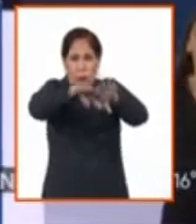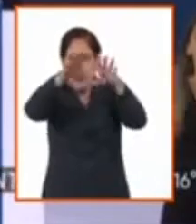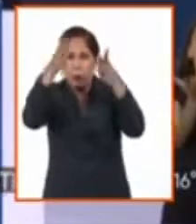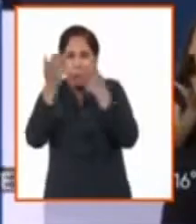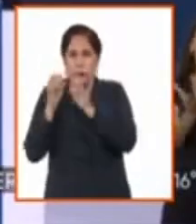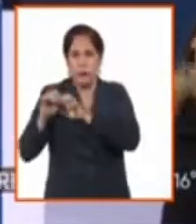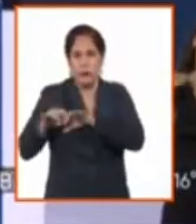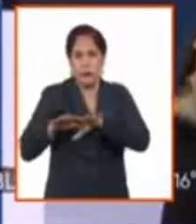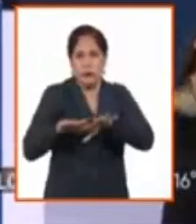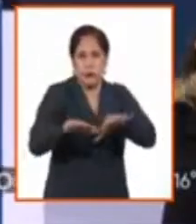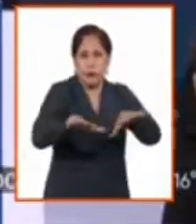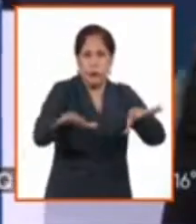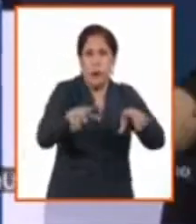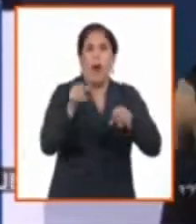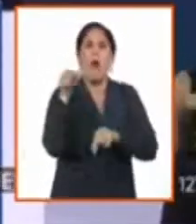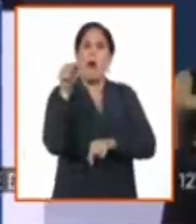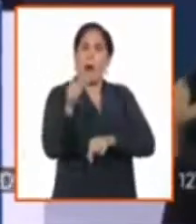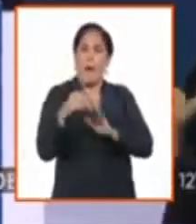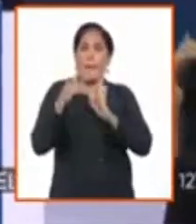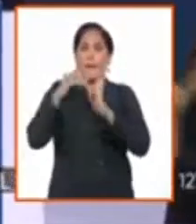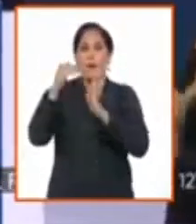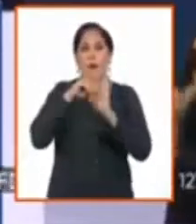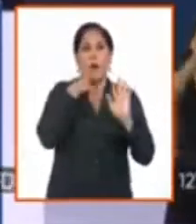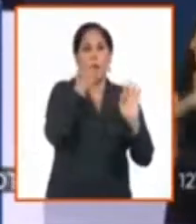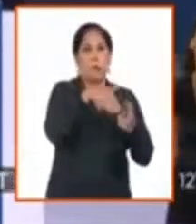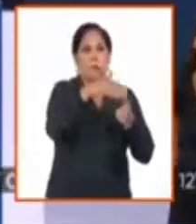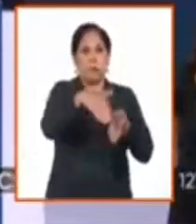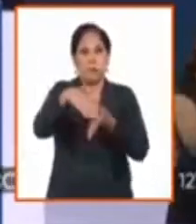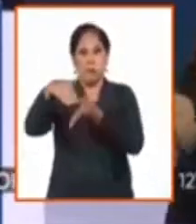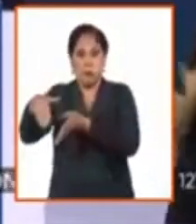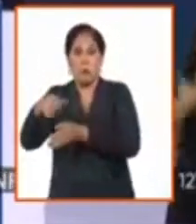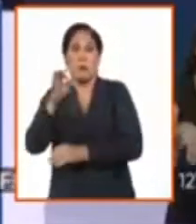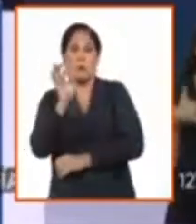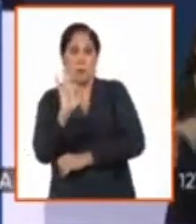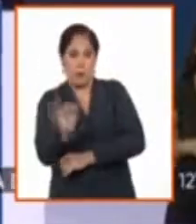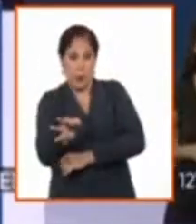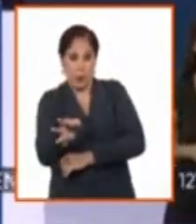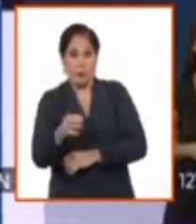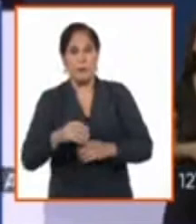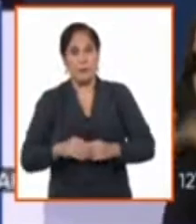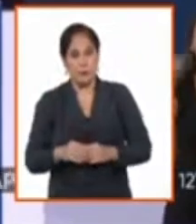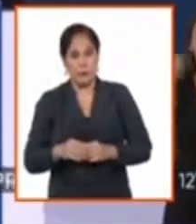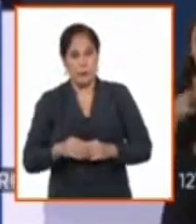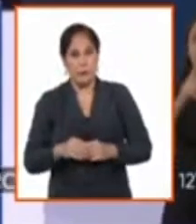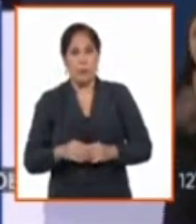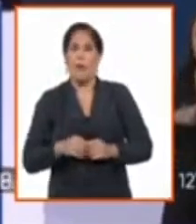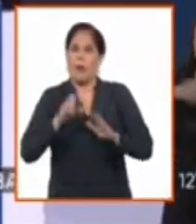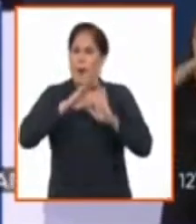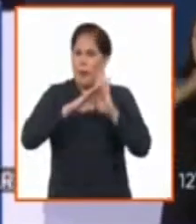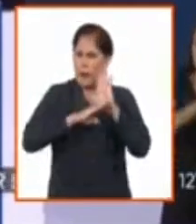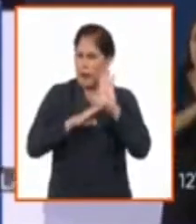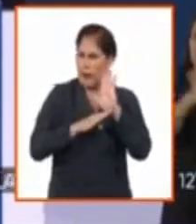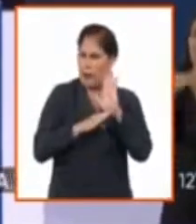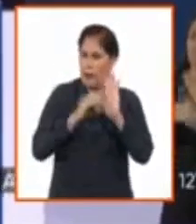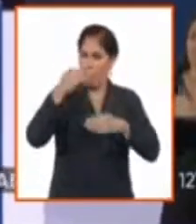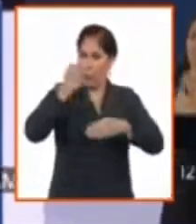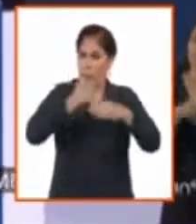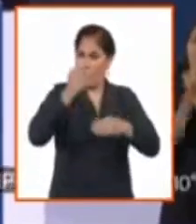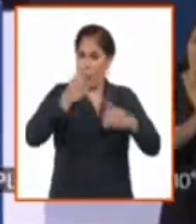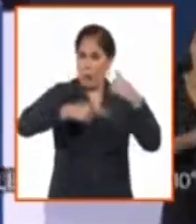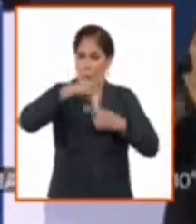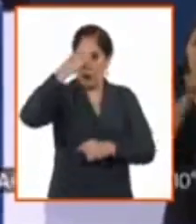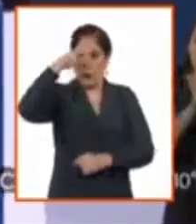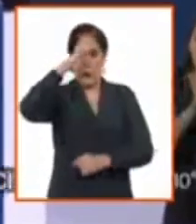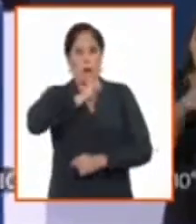arrastra consigo millones de vidas con medidas de este tipo se